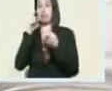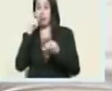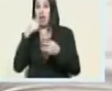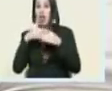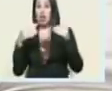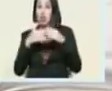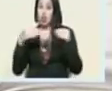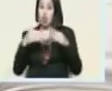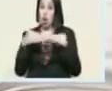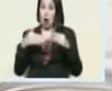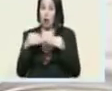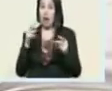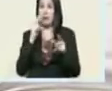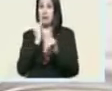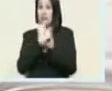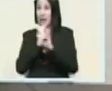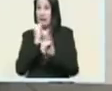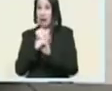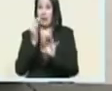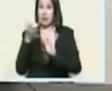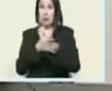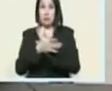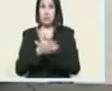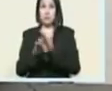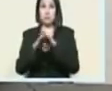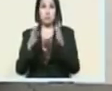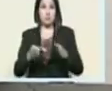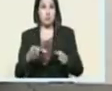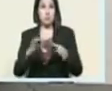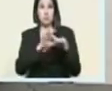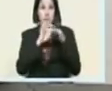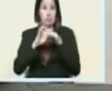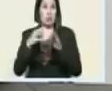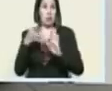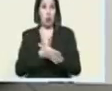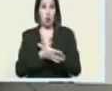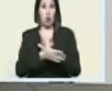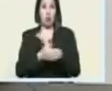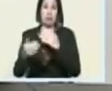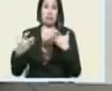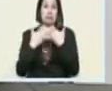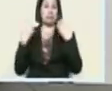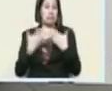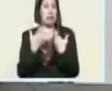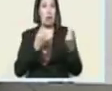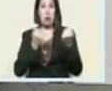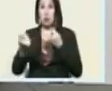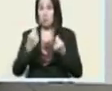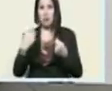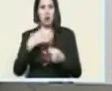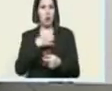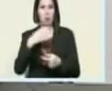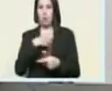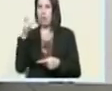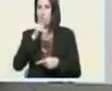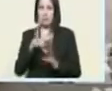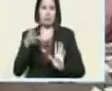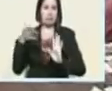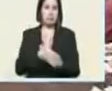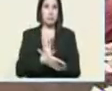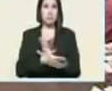Today y de la MUD, de la guerra económica que no va a poder con nuestro país, no ha podido ni va a poder, bajo ningún